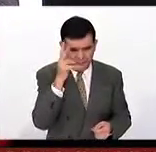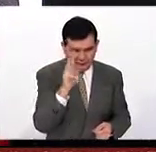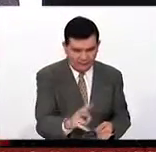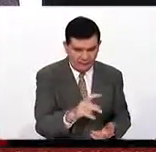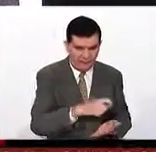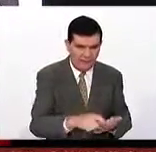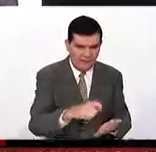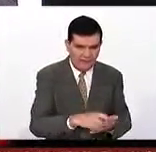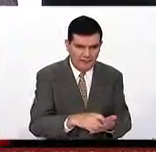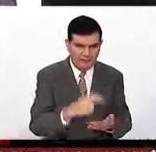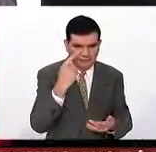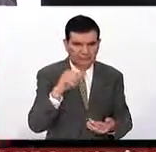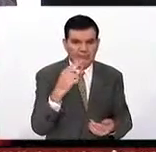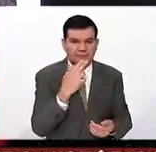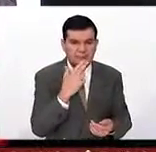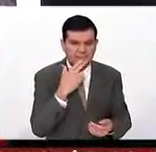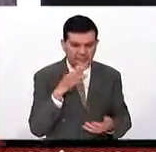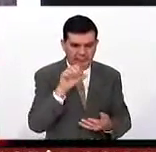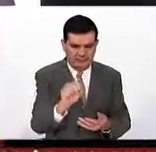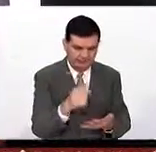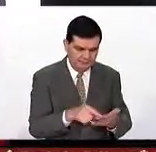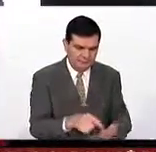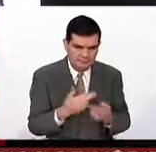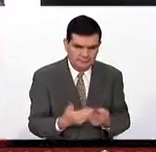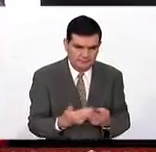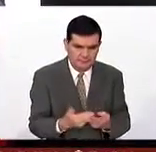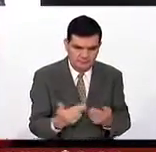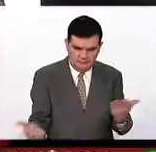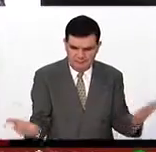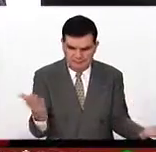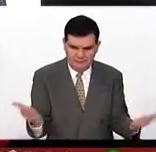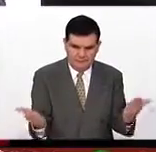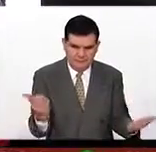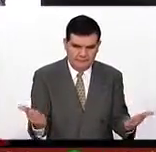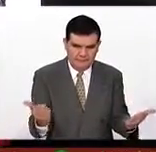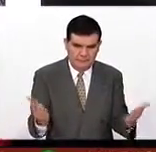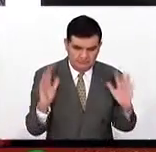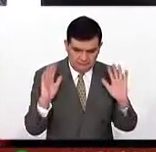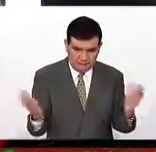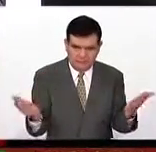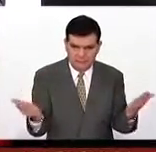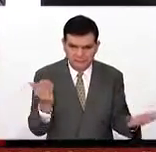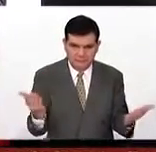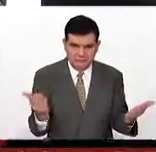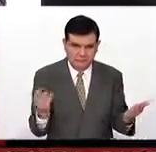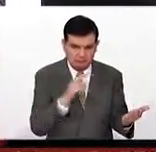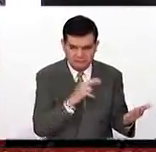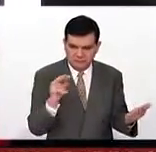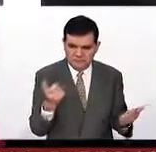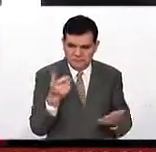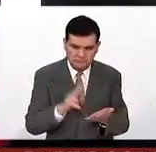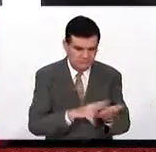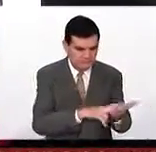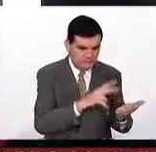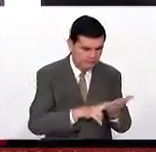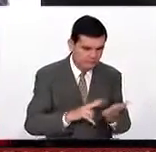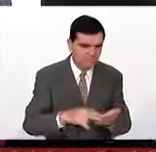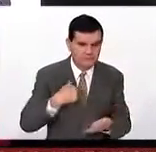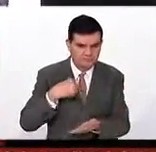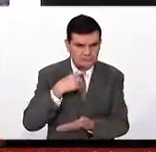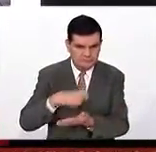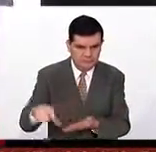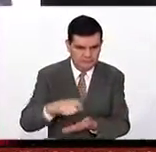comprar para que nos alcanza comparar una bestia comparamos encontramos el mejor precio consume